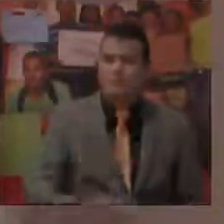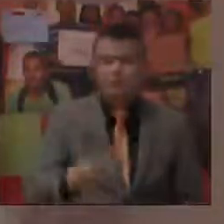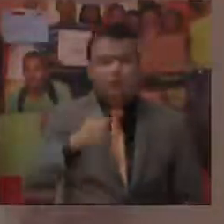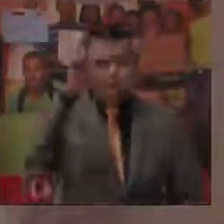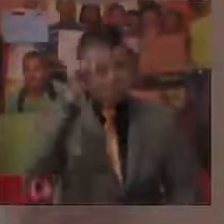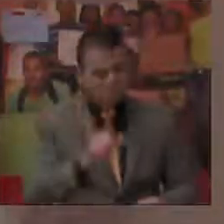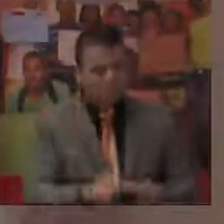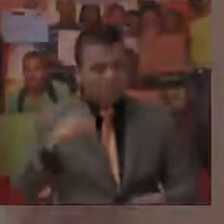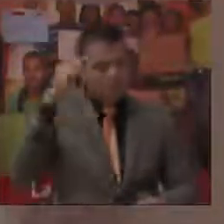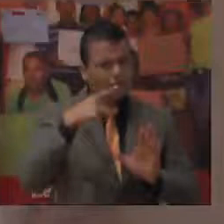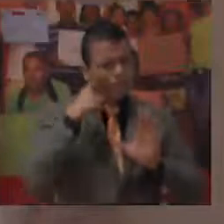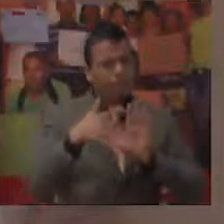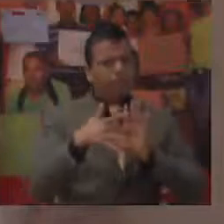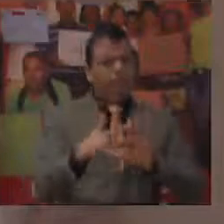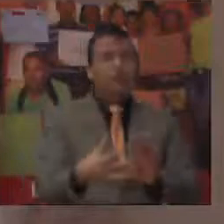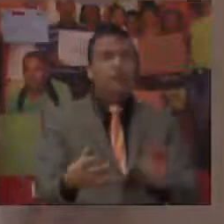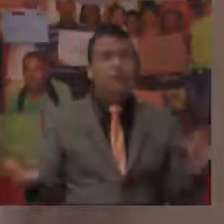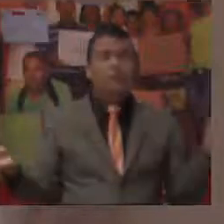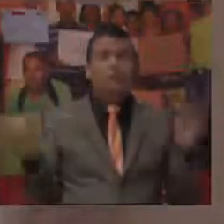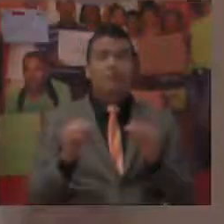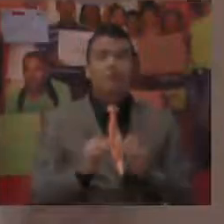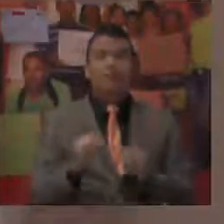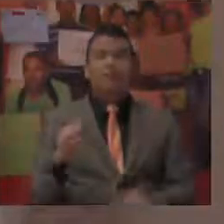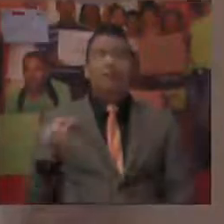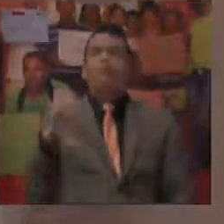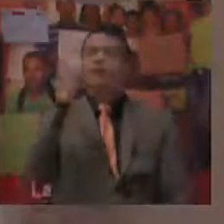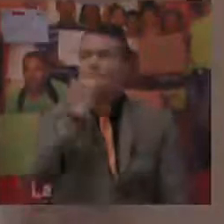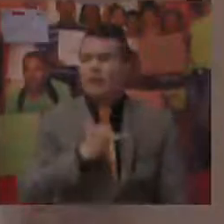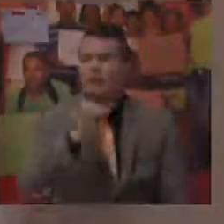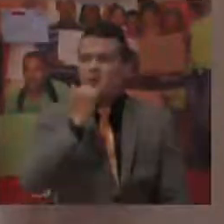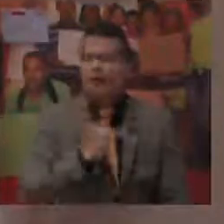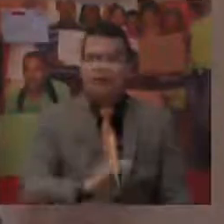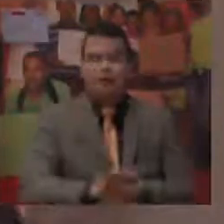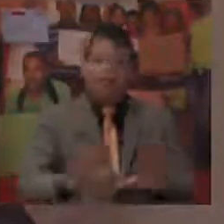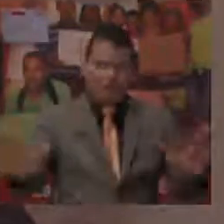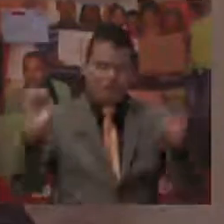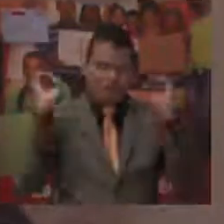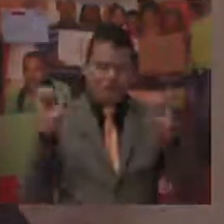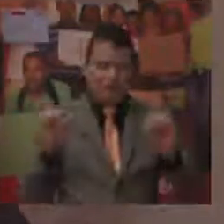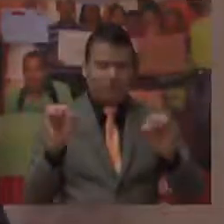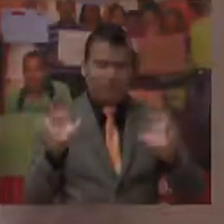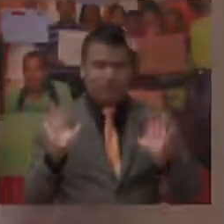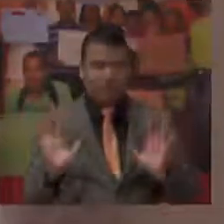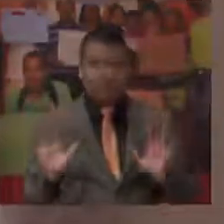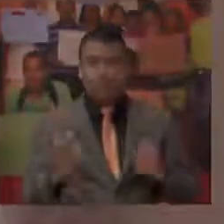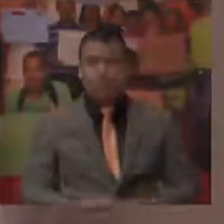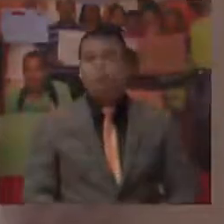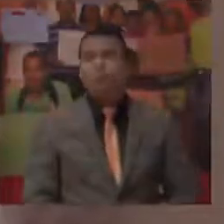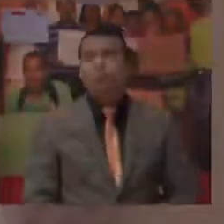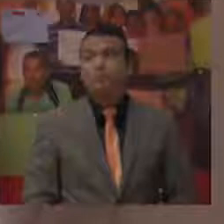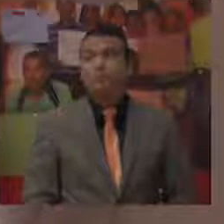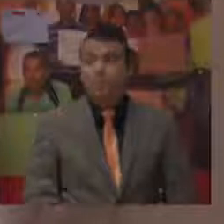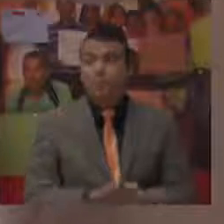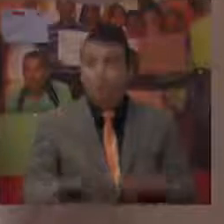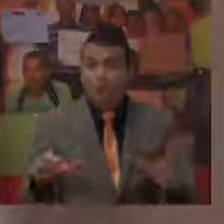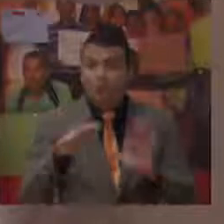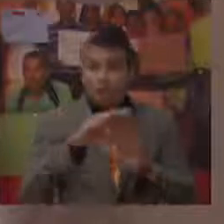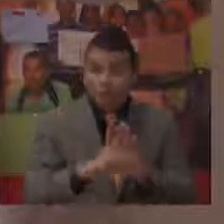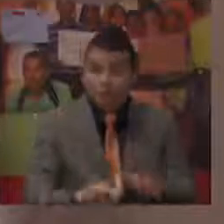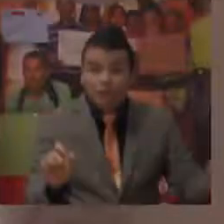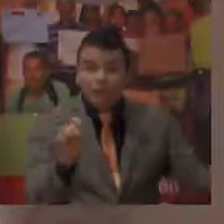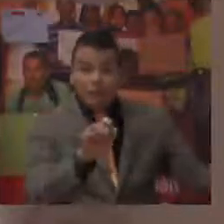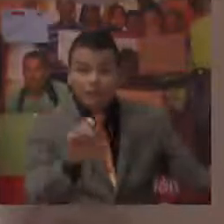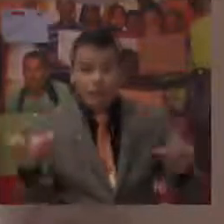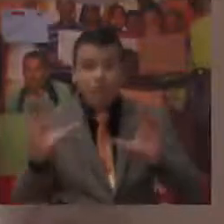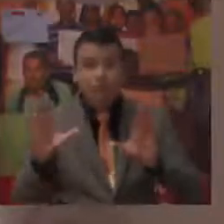supuesto, no cometer delitos dolosos posteriores a su desmovilización. Cumplidos estos requisitos,